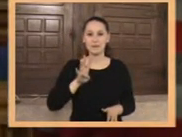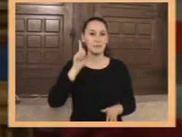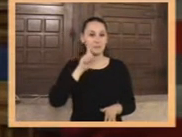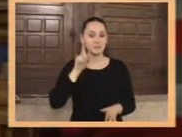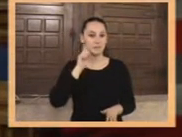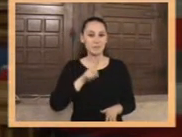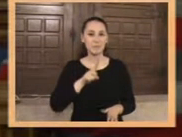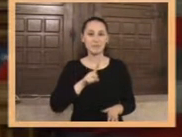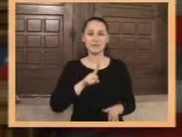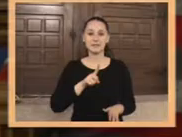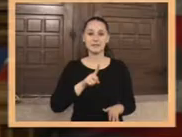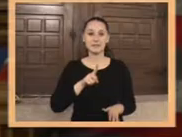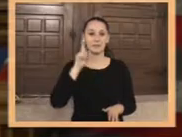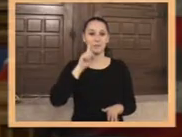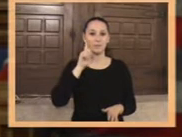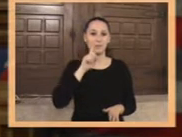Socialista...